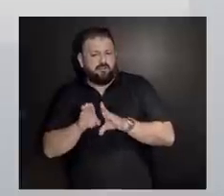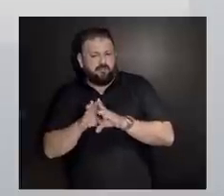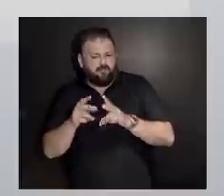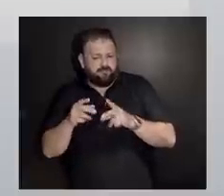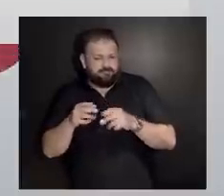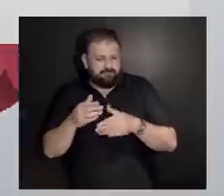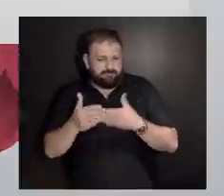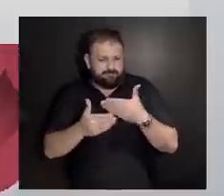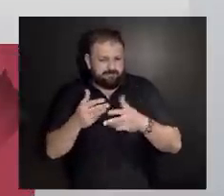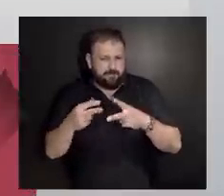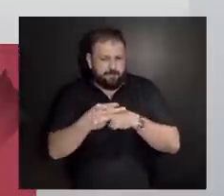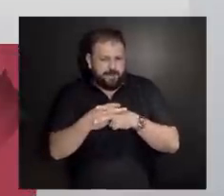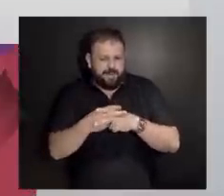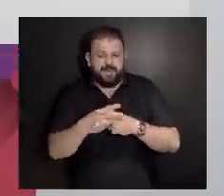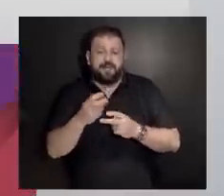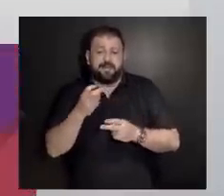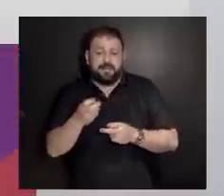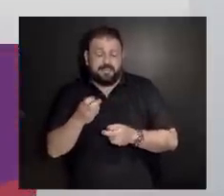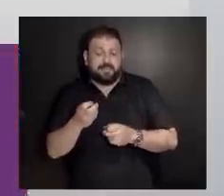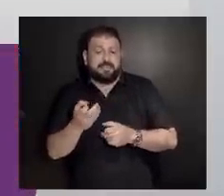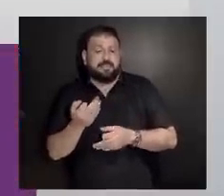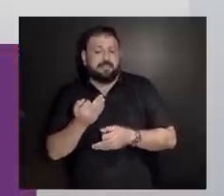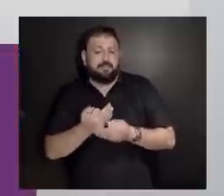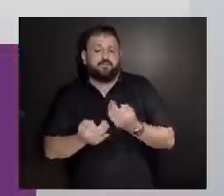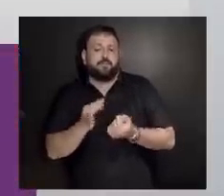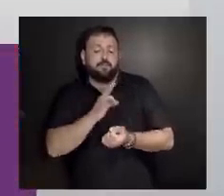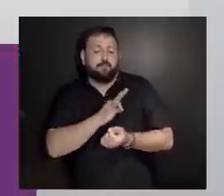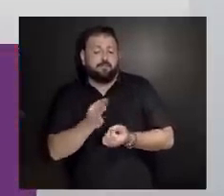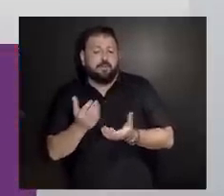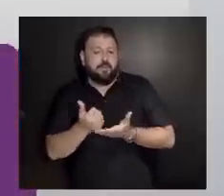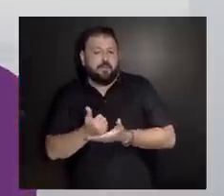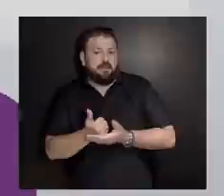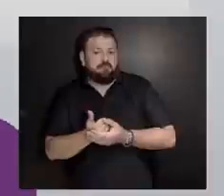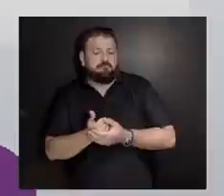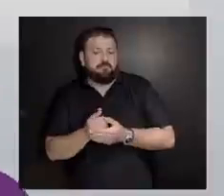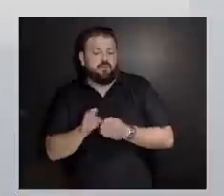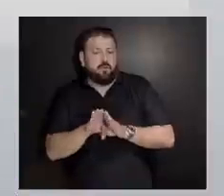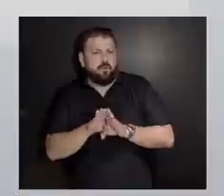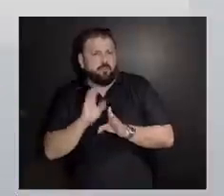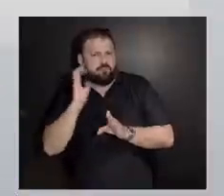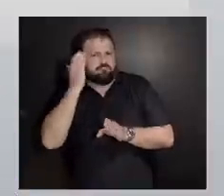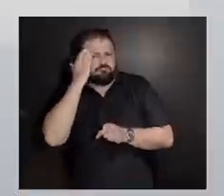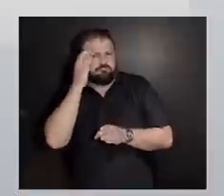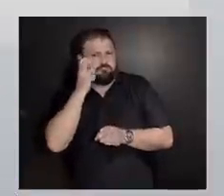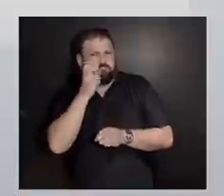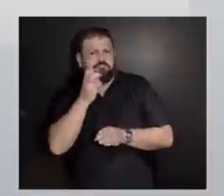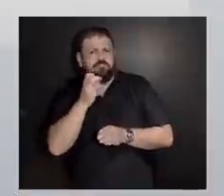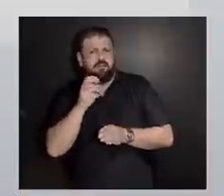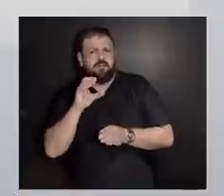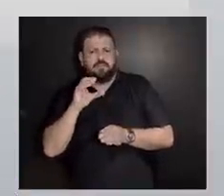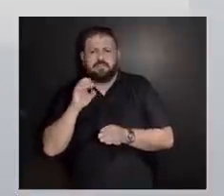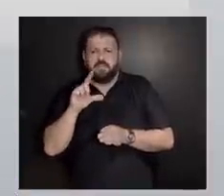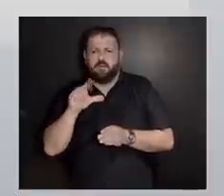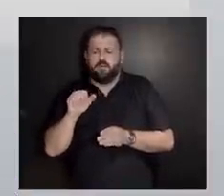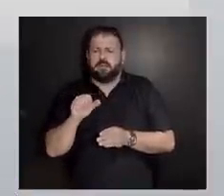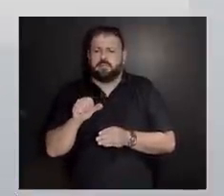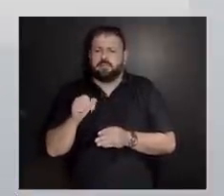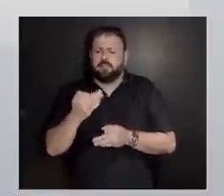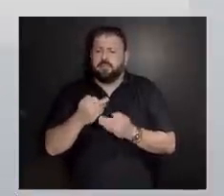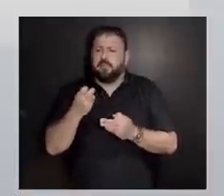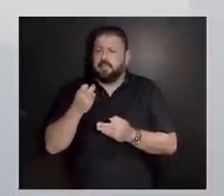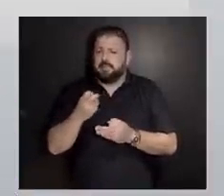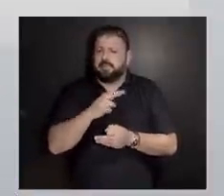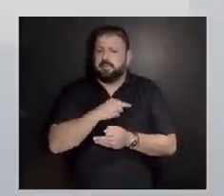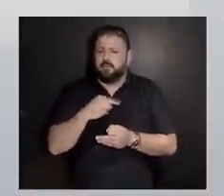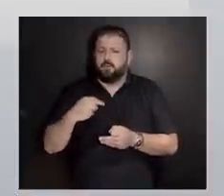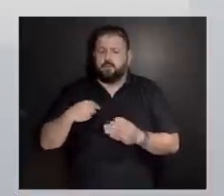llama glucosinasa, que es un receptor que permite como el reconocimiento de la glucosa. Entonces, nuestro propio cuerpo también,